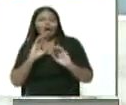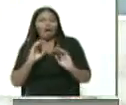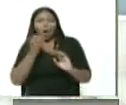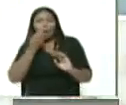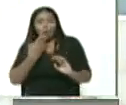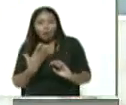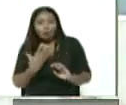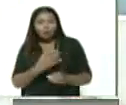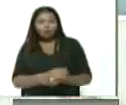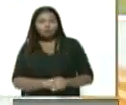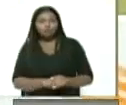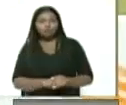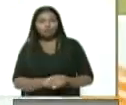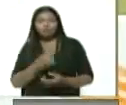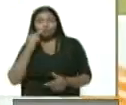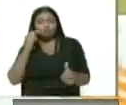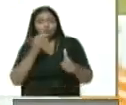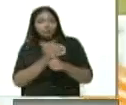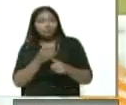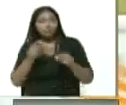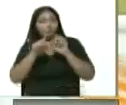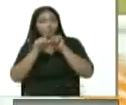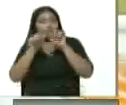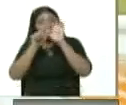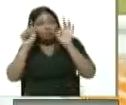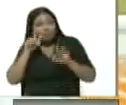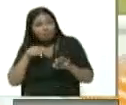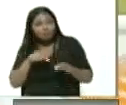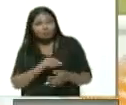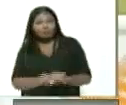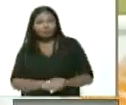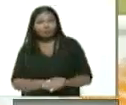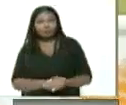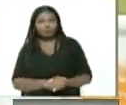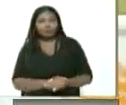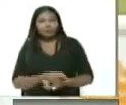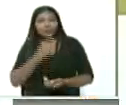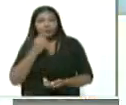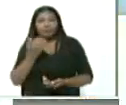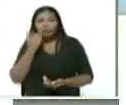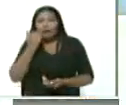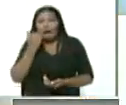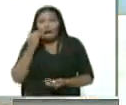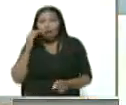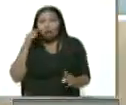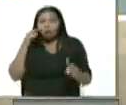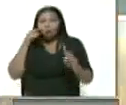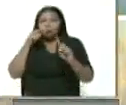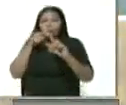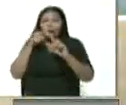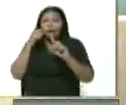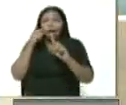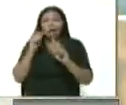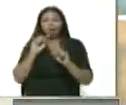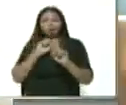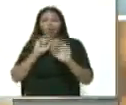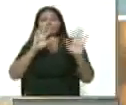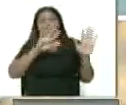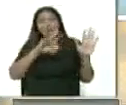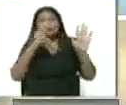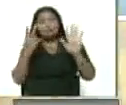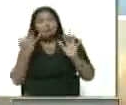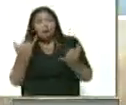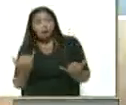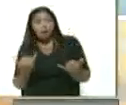el producto de digamos las expectativas que se generó con nuestra designación le